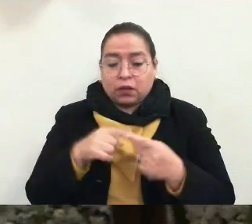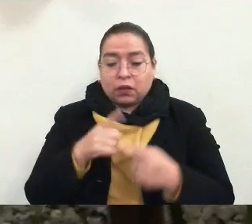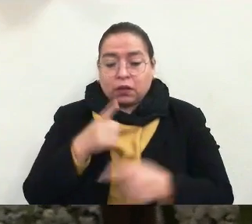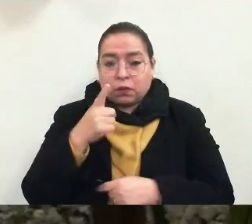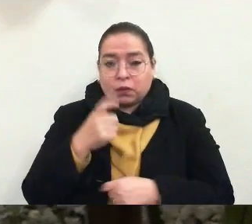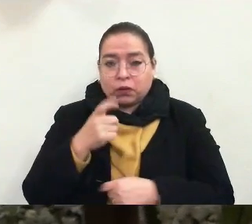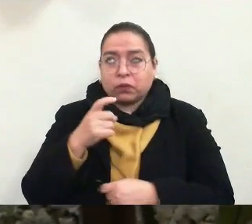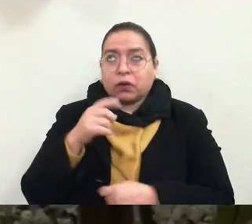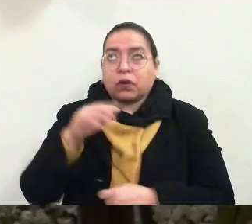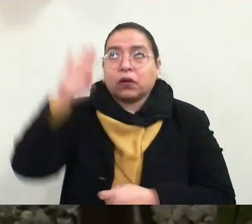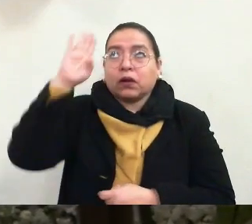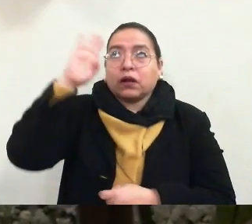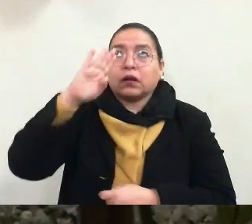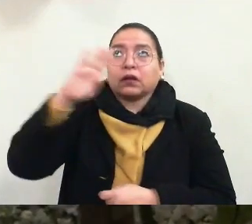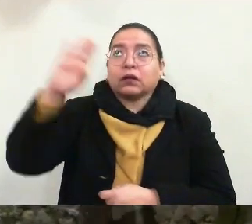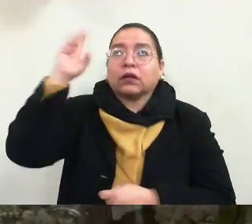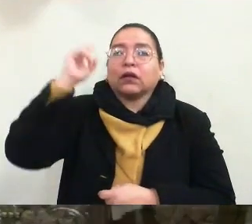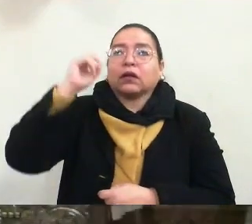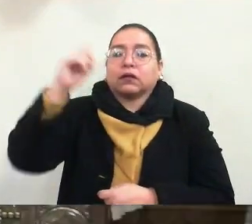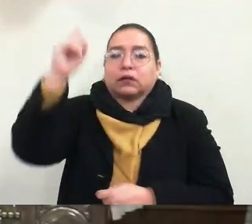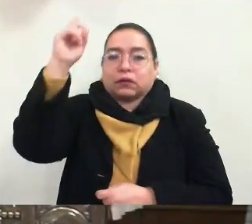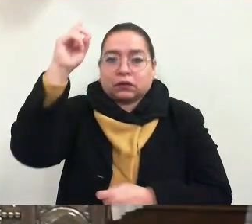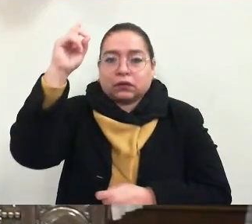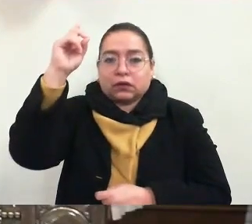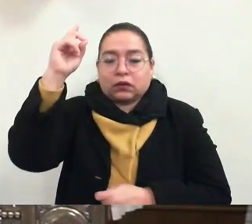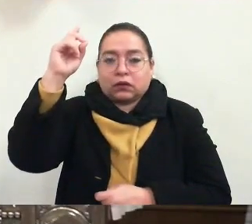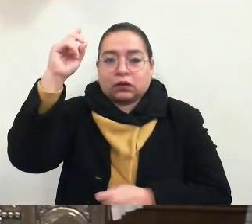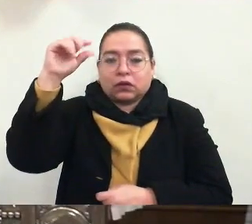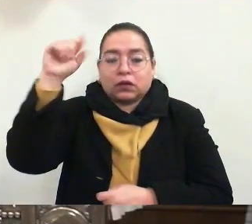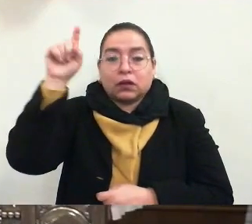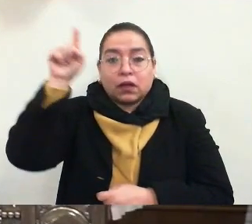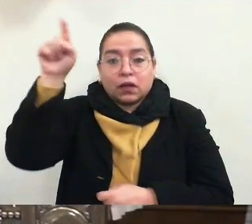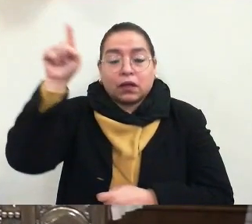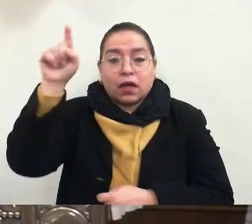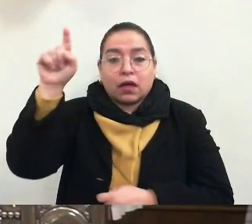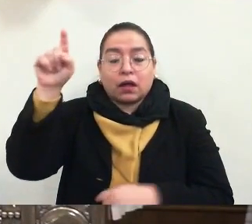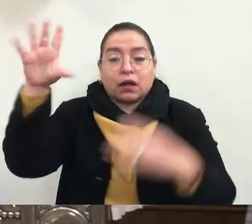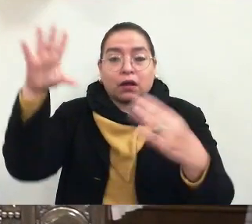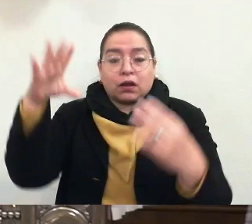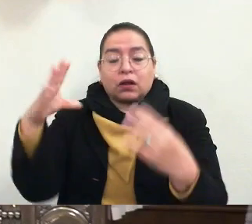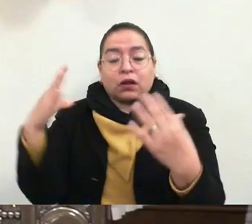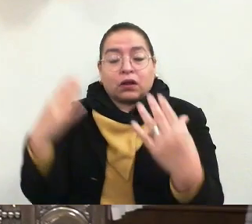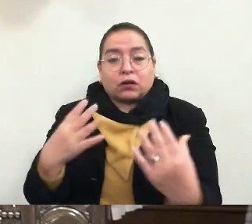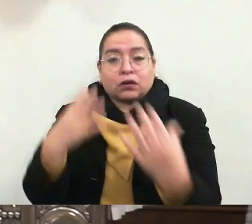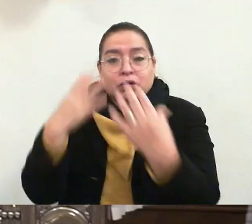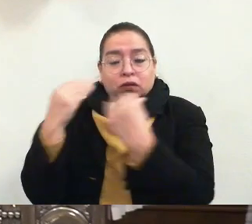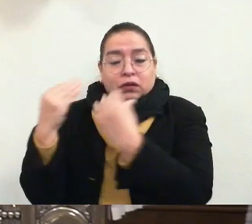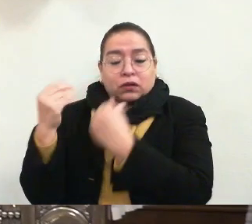agradecerle a Dios que nos haya dirigido su palabra.